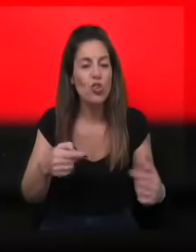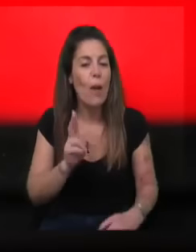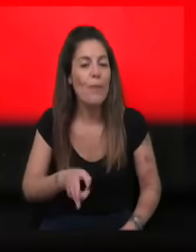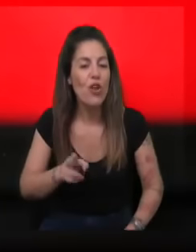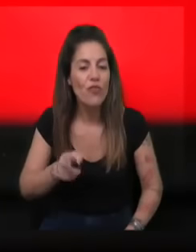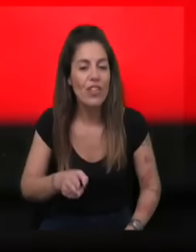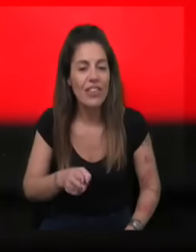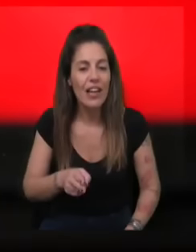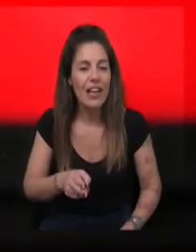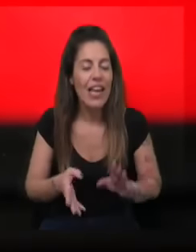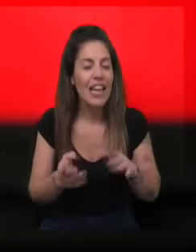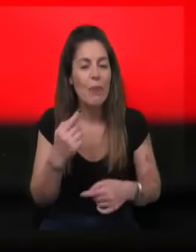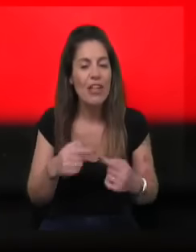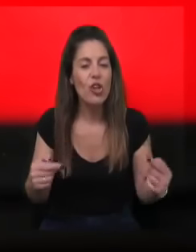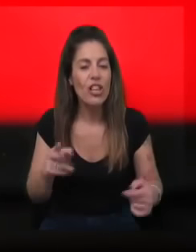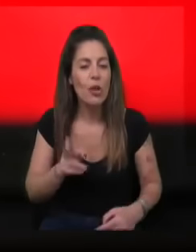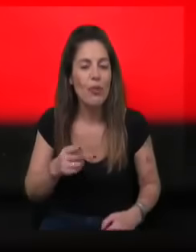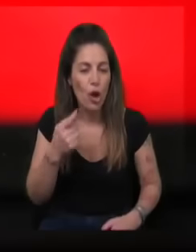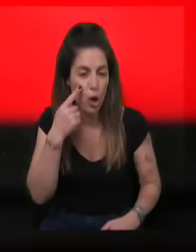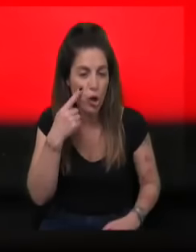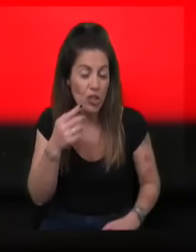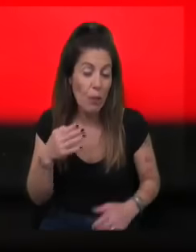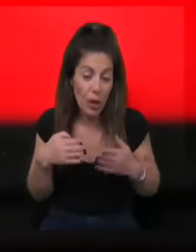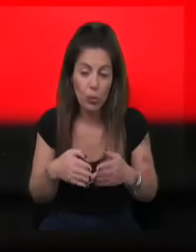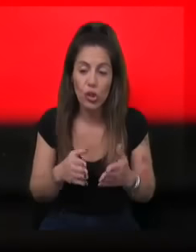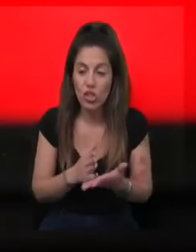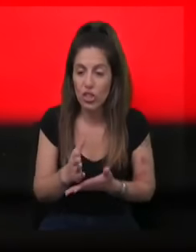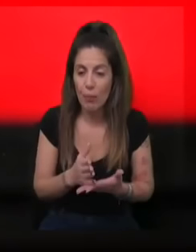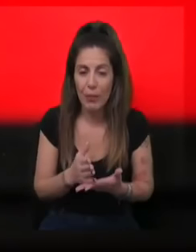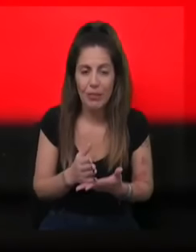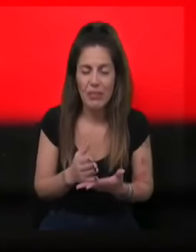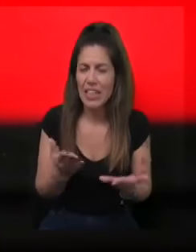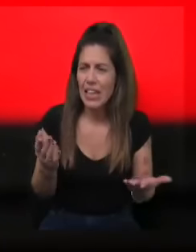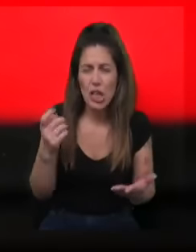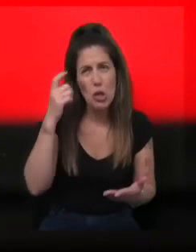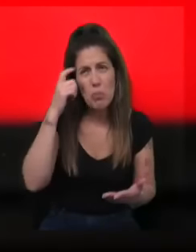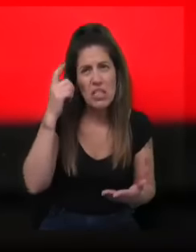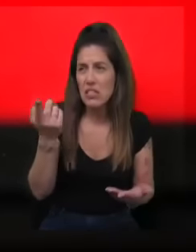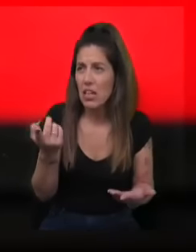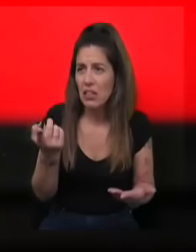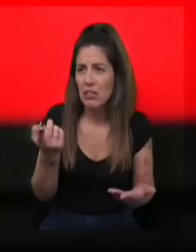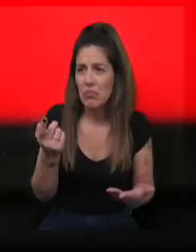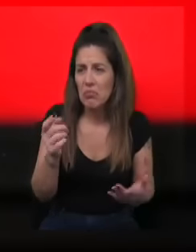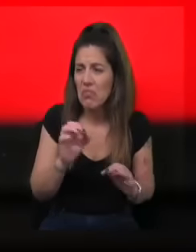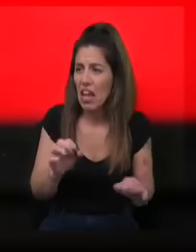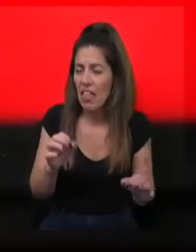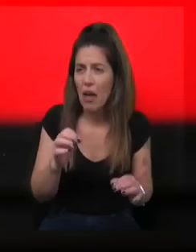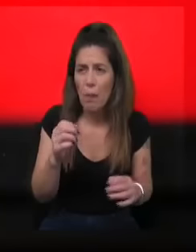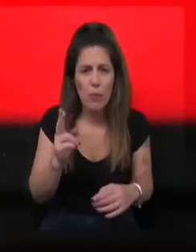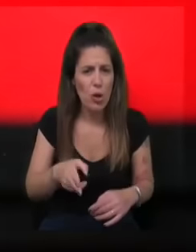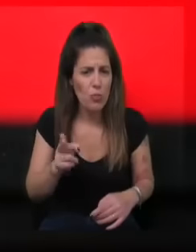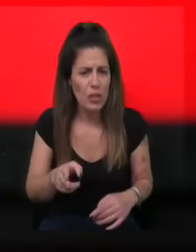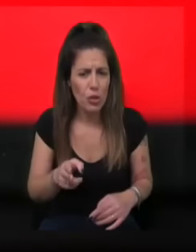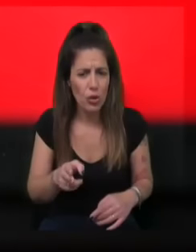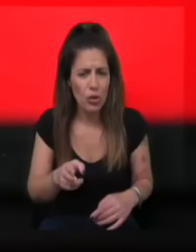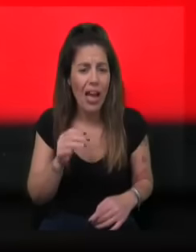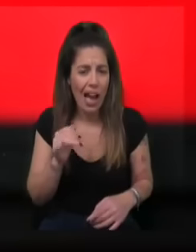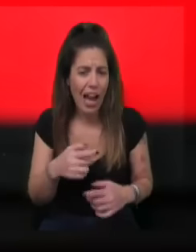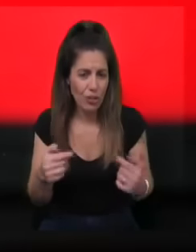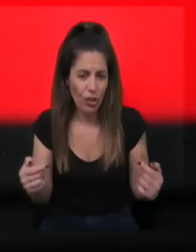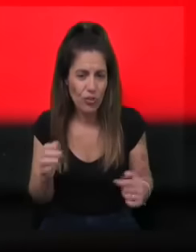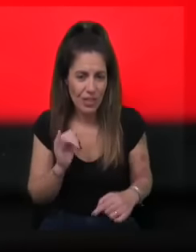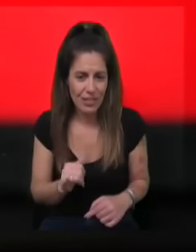Y qué más objetos prohibidos conocen pregunto siempre y nadie se le ocurren ningún otro objeto prohibido hay algunos